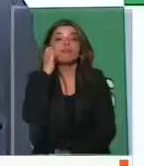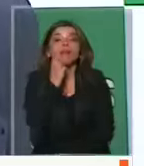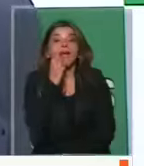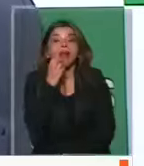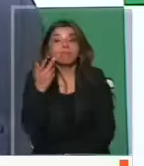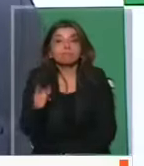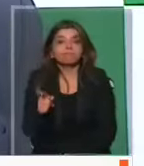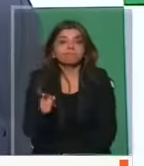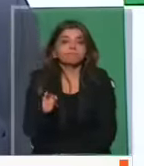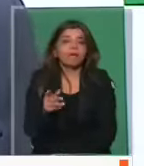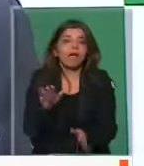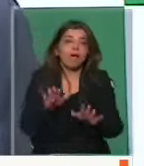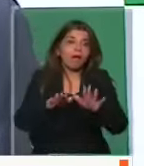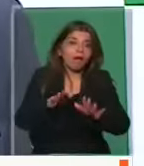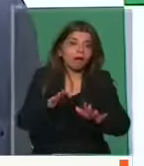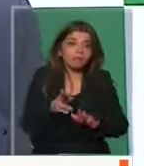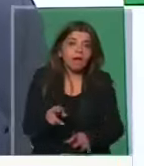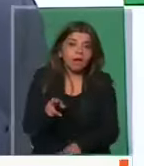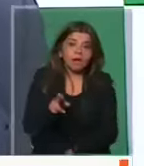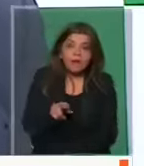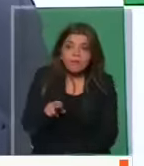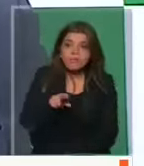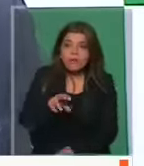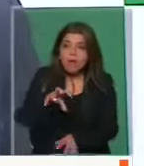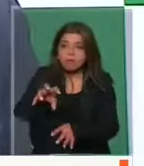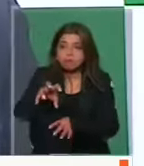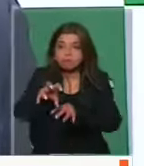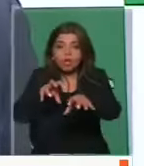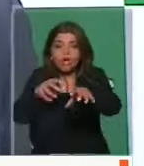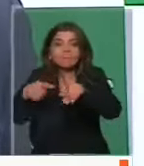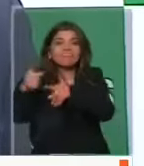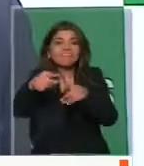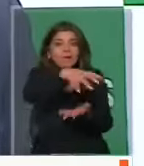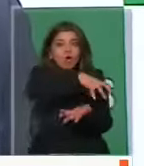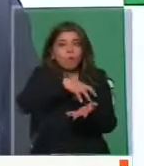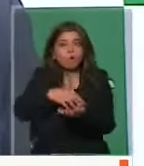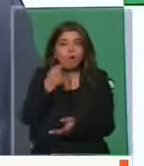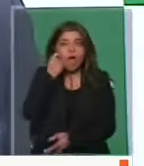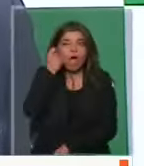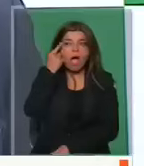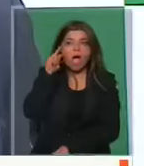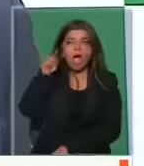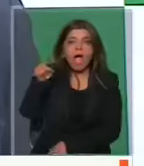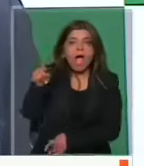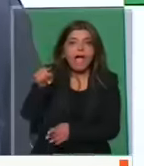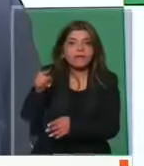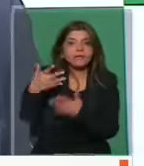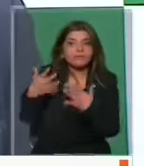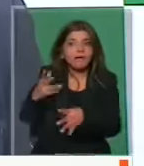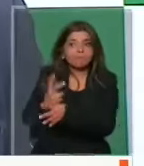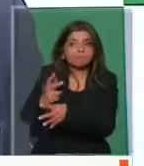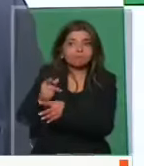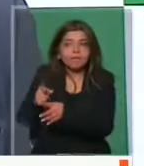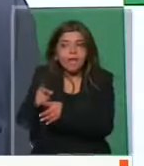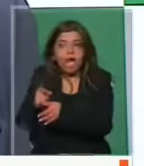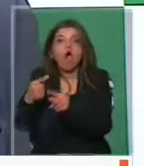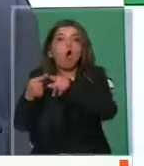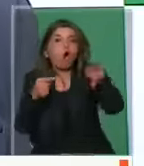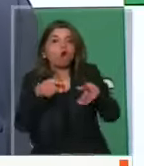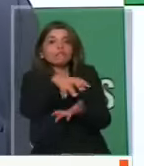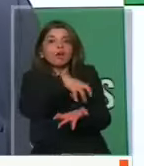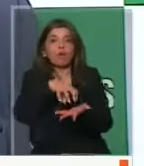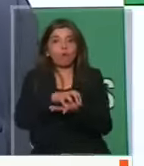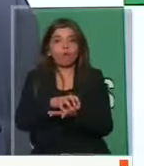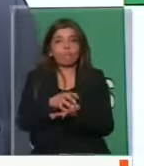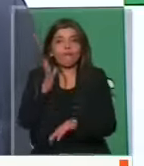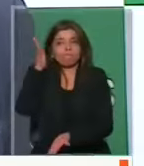los fenómenos cuando se van desplazando, en la medida que las personas se van dando cuenta que en ciertas zonas, la verdad, el rigor del Estado es